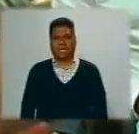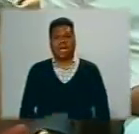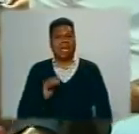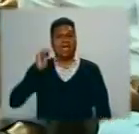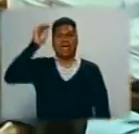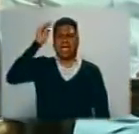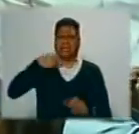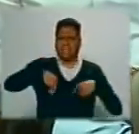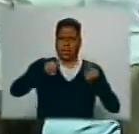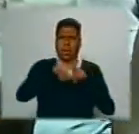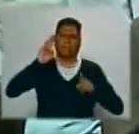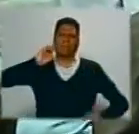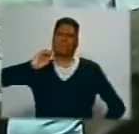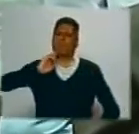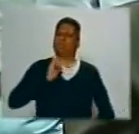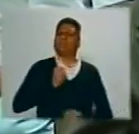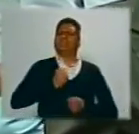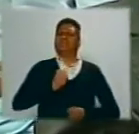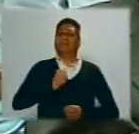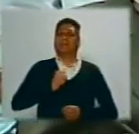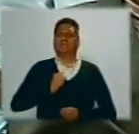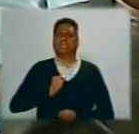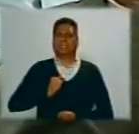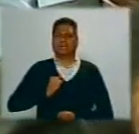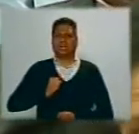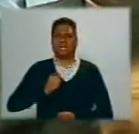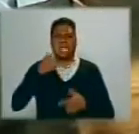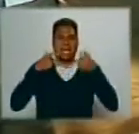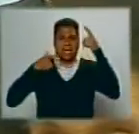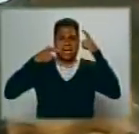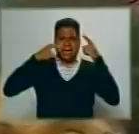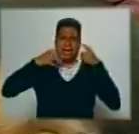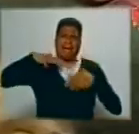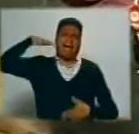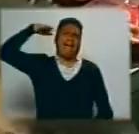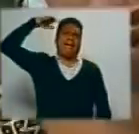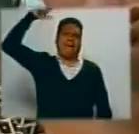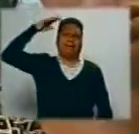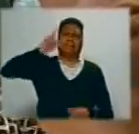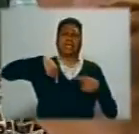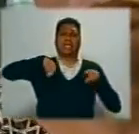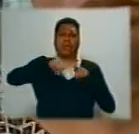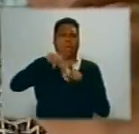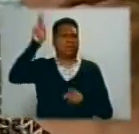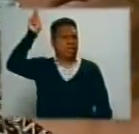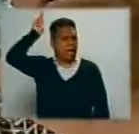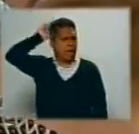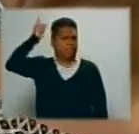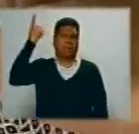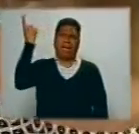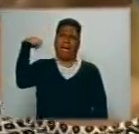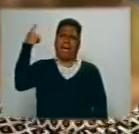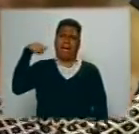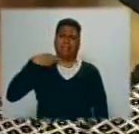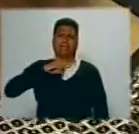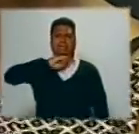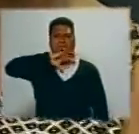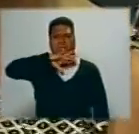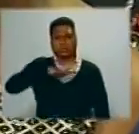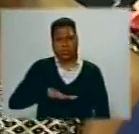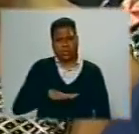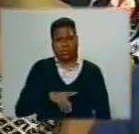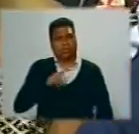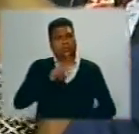Bolívar, gigantes como nuestros aborígenes, somos un mismo hilo histórico,